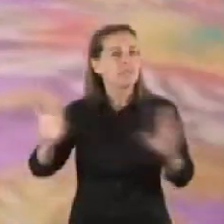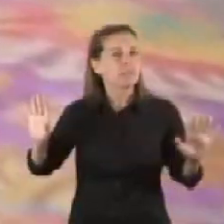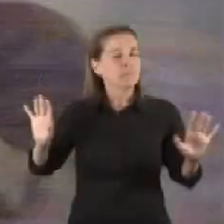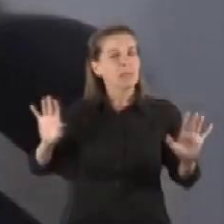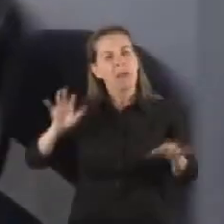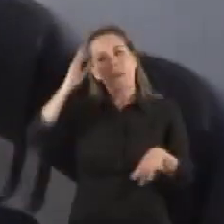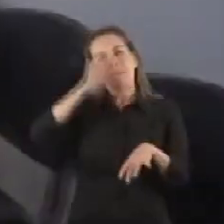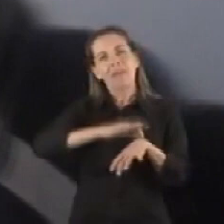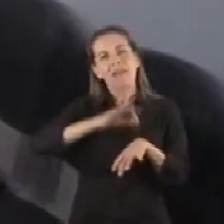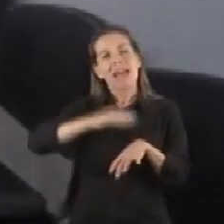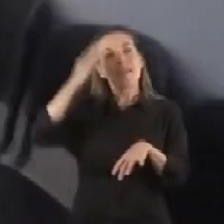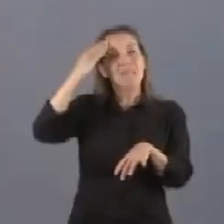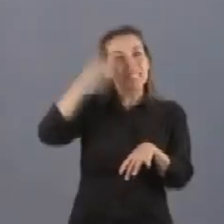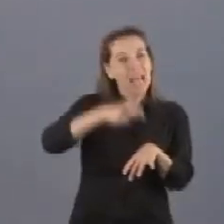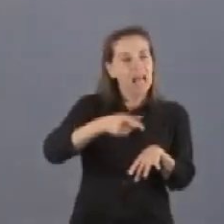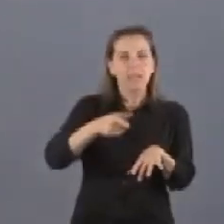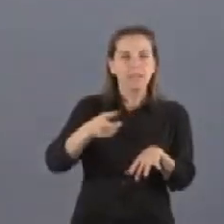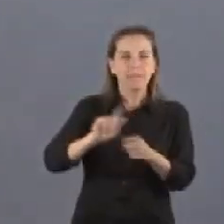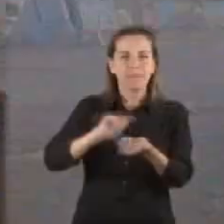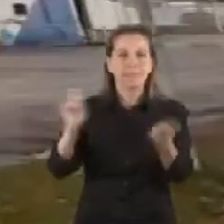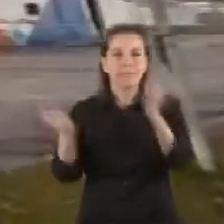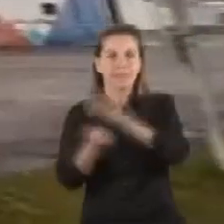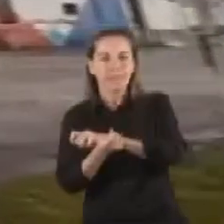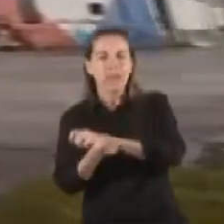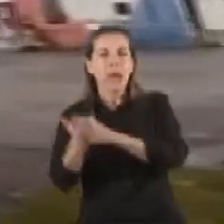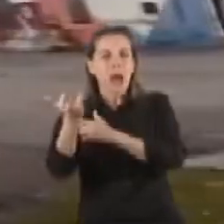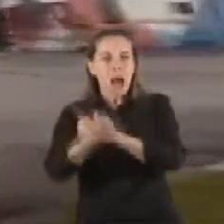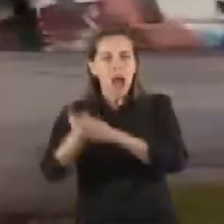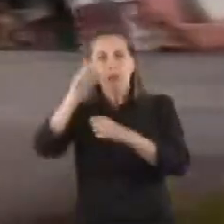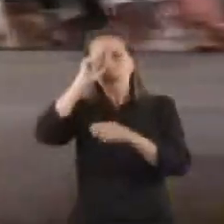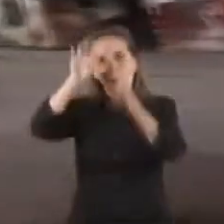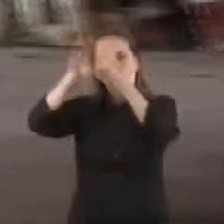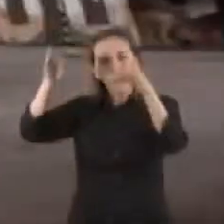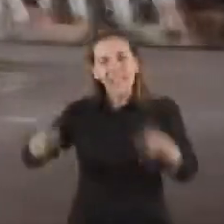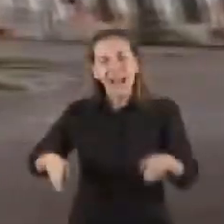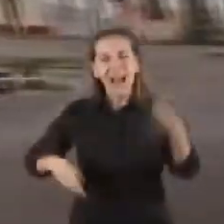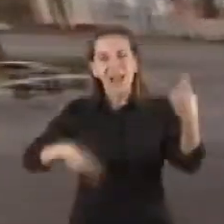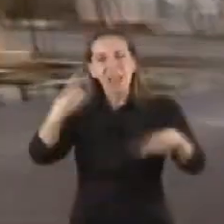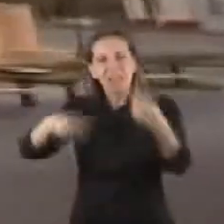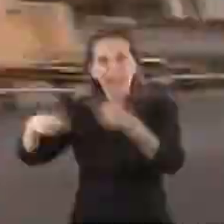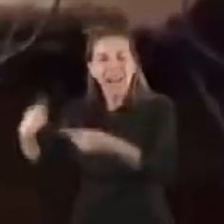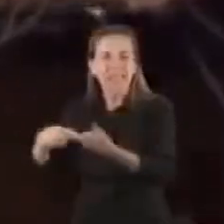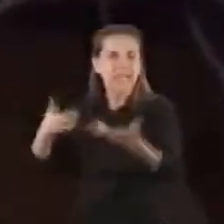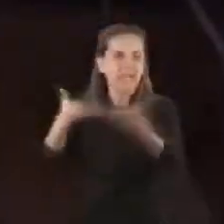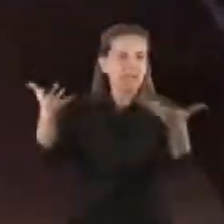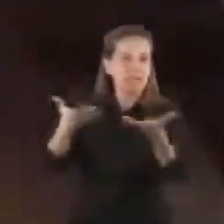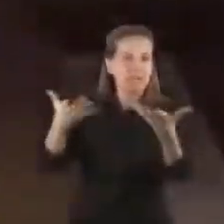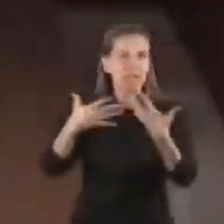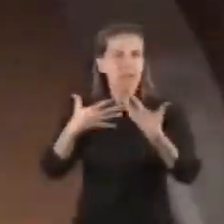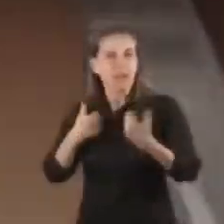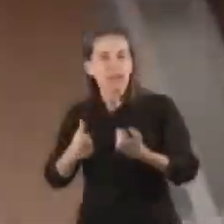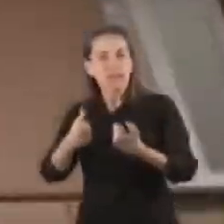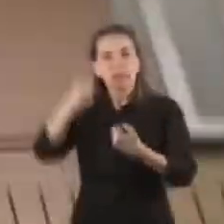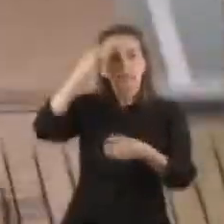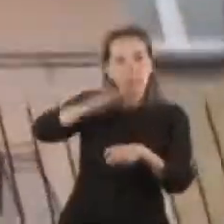enfermedades mentales, sino que también atenderá, será polivalente en términos médicos, ¿eh? atenderá otro tipo de